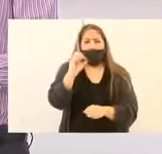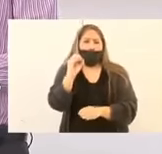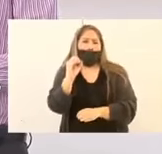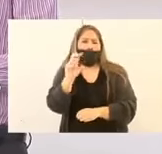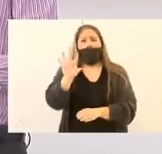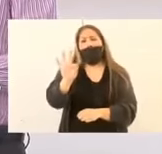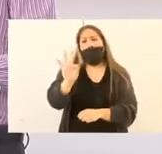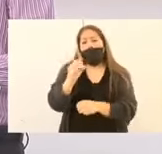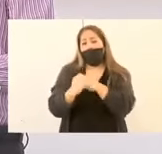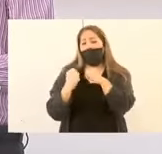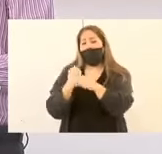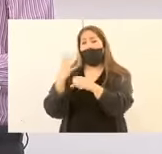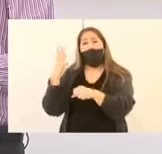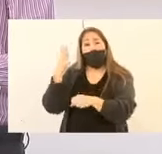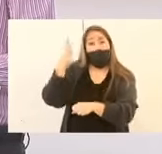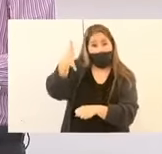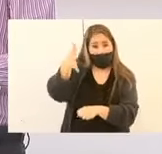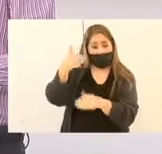en el futuro,